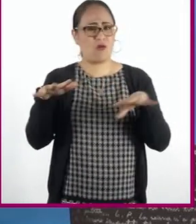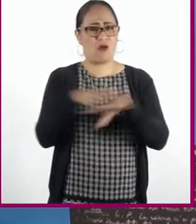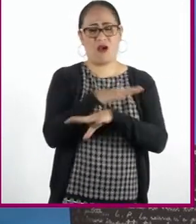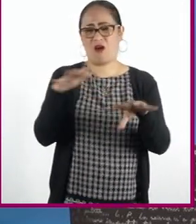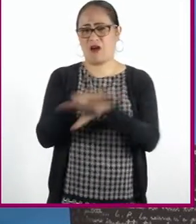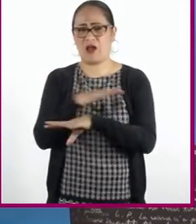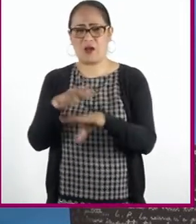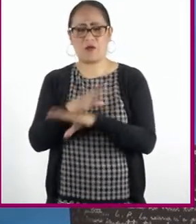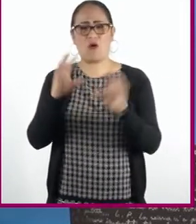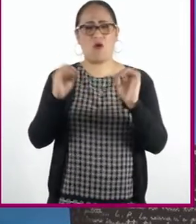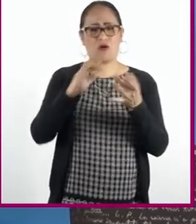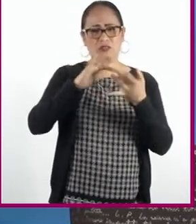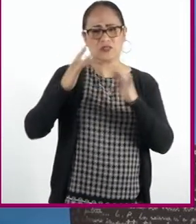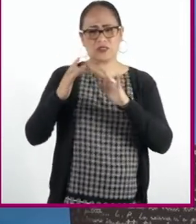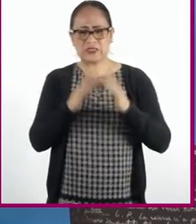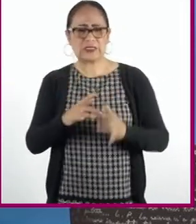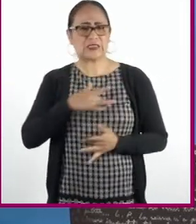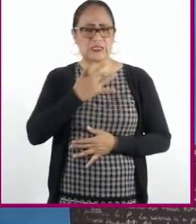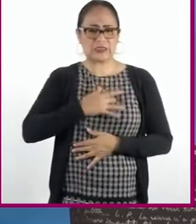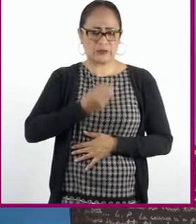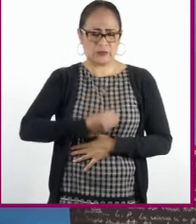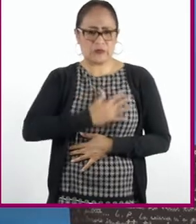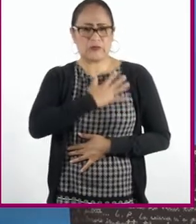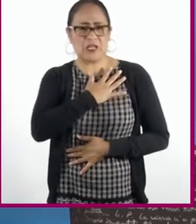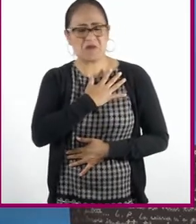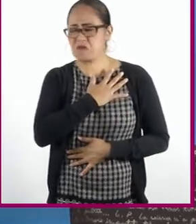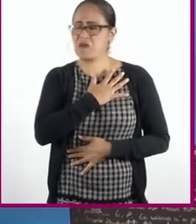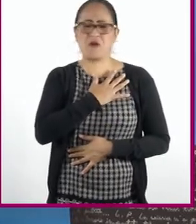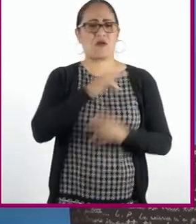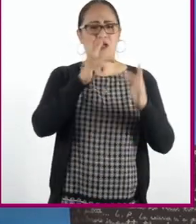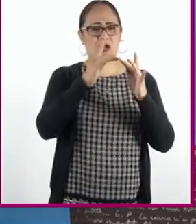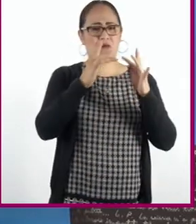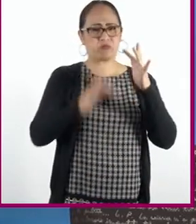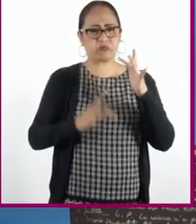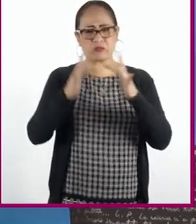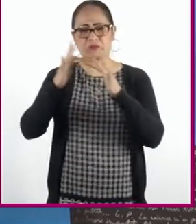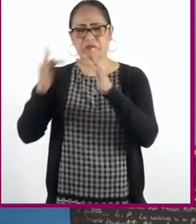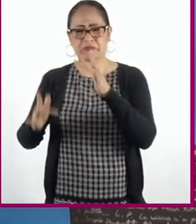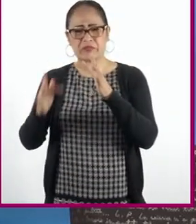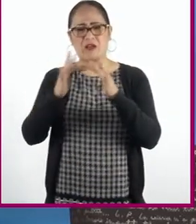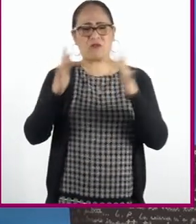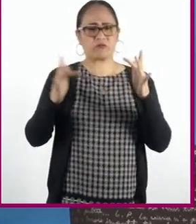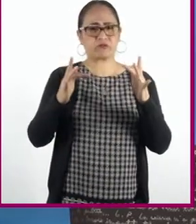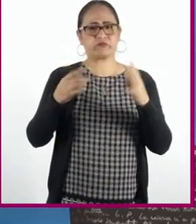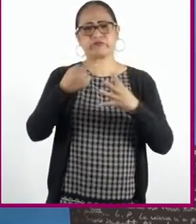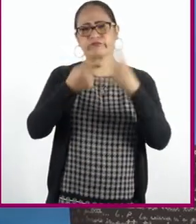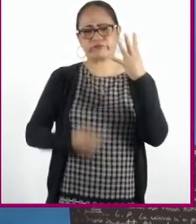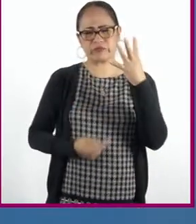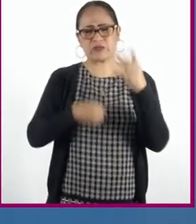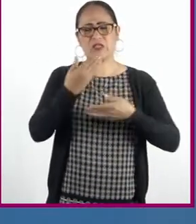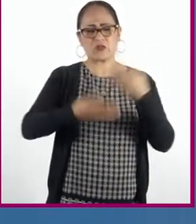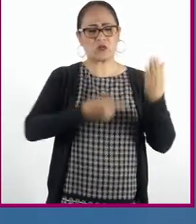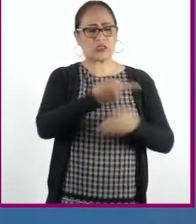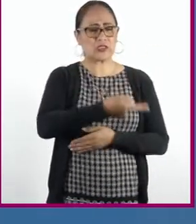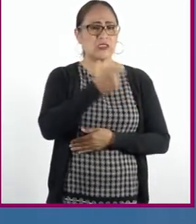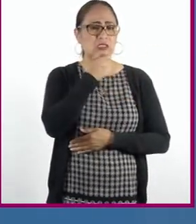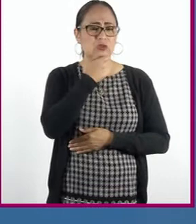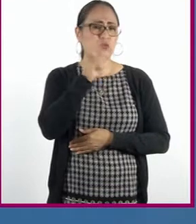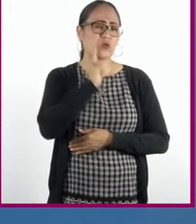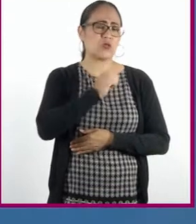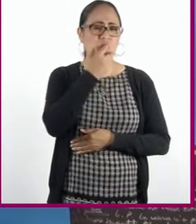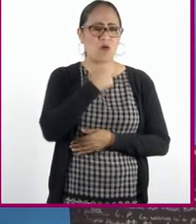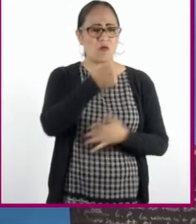red de bienestar social que se ha venido debilitando en muchos países tienen serias repercusiones en la infancia. El